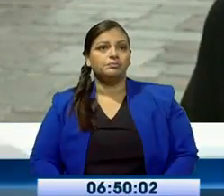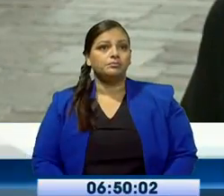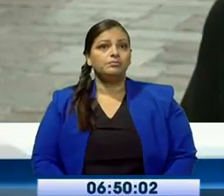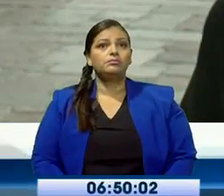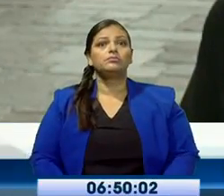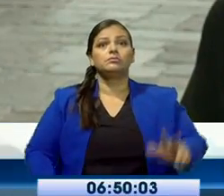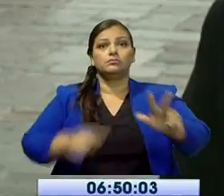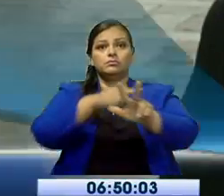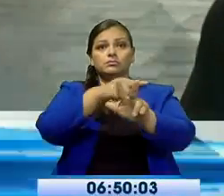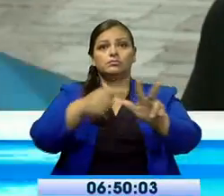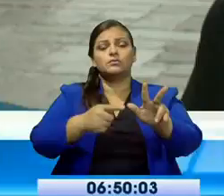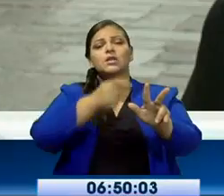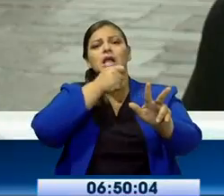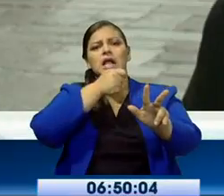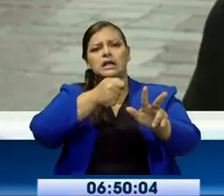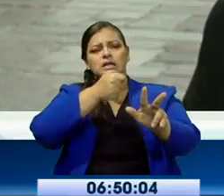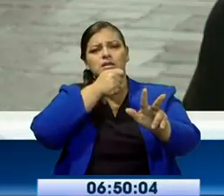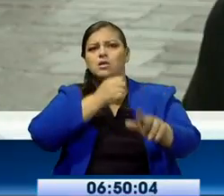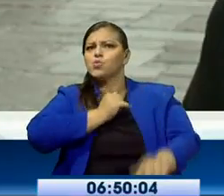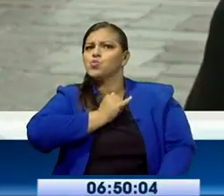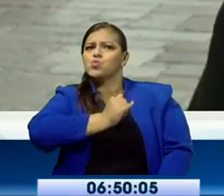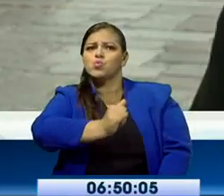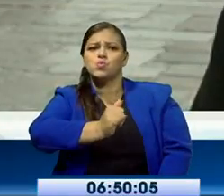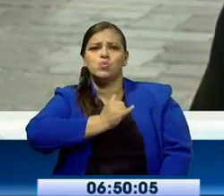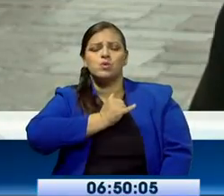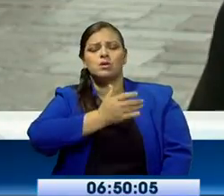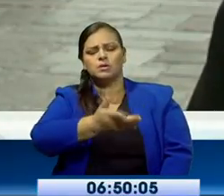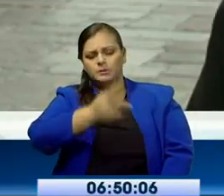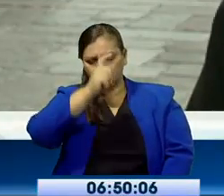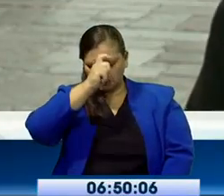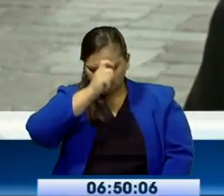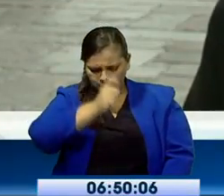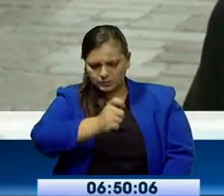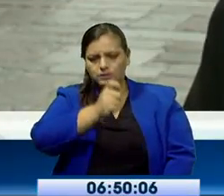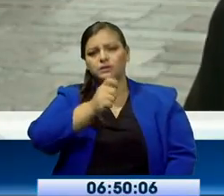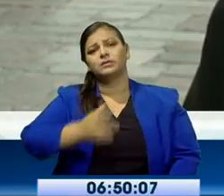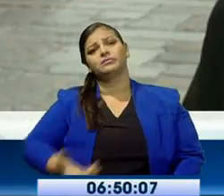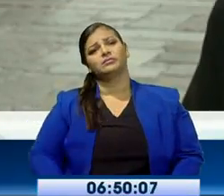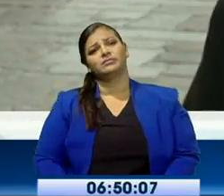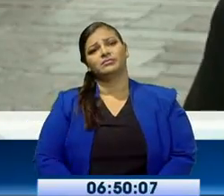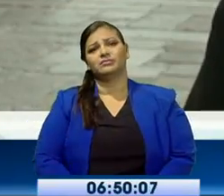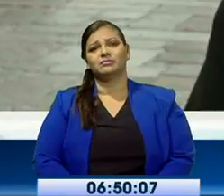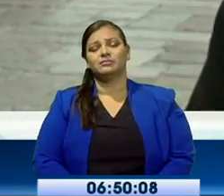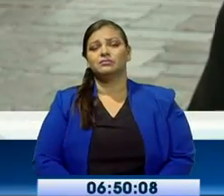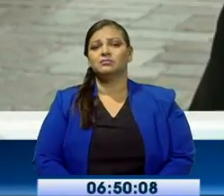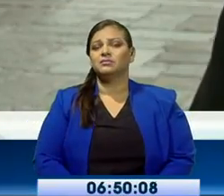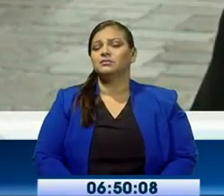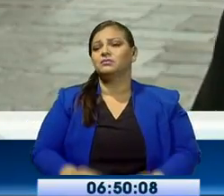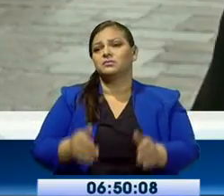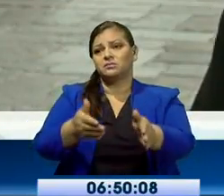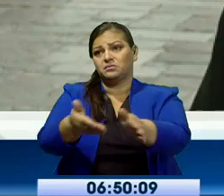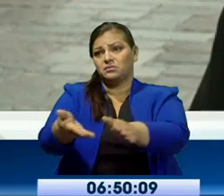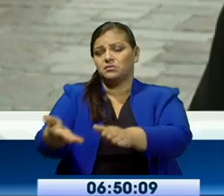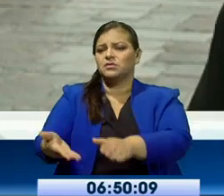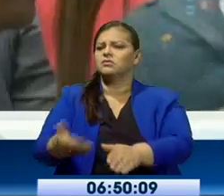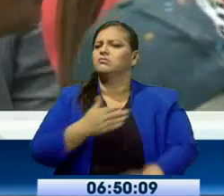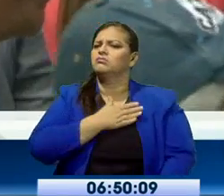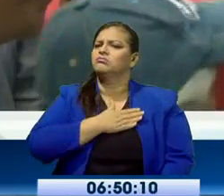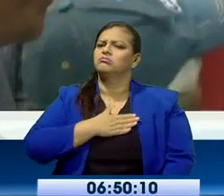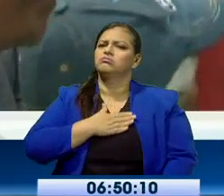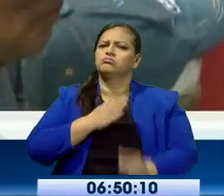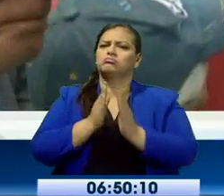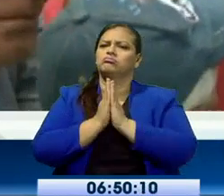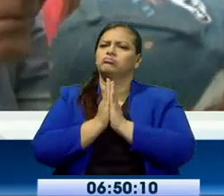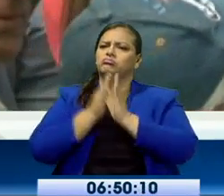a hacer ese trabajo que ellos no pudieron hacer y ojalá, si se dieran las circunstancias, que nos entreguen los restos de ellos. El